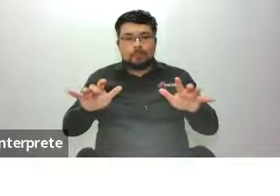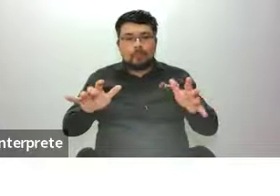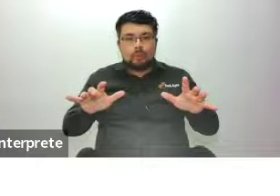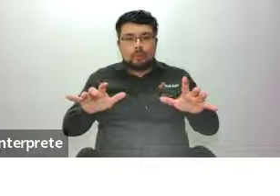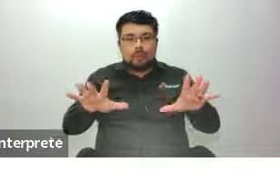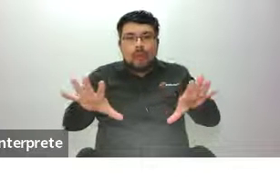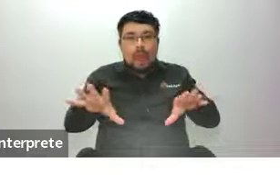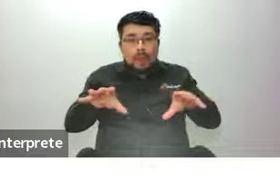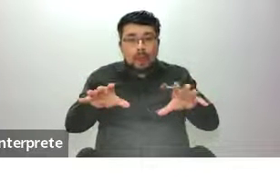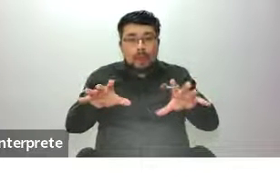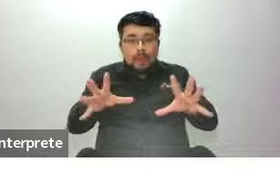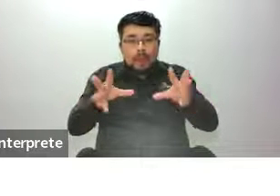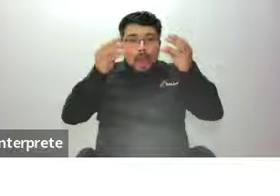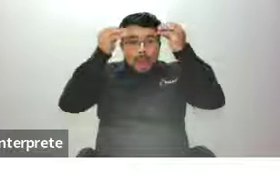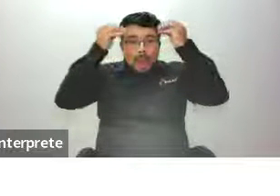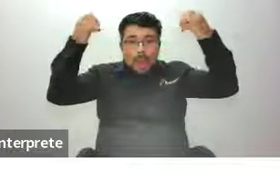a la educación,